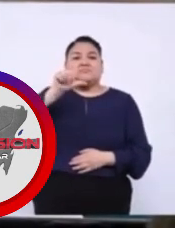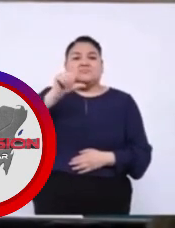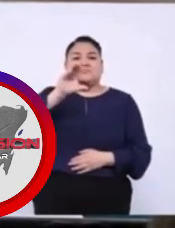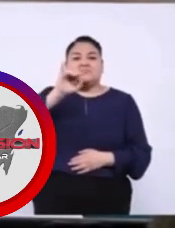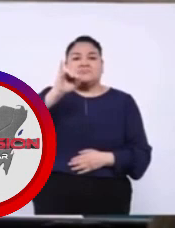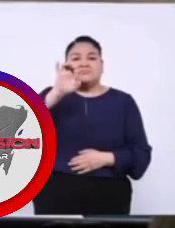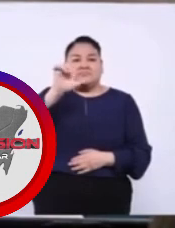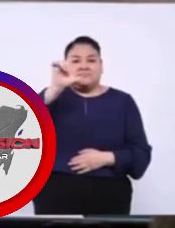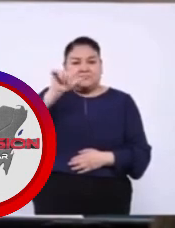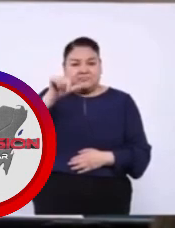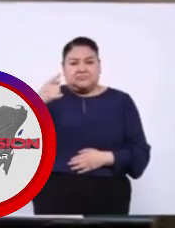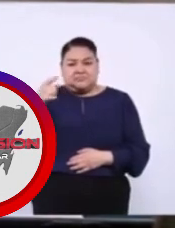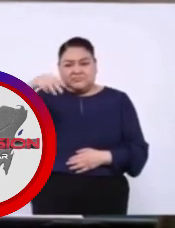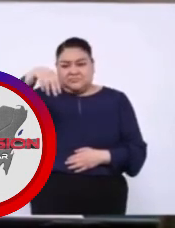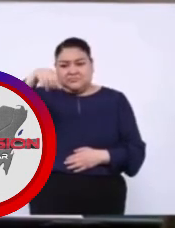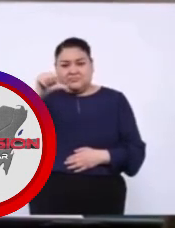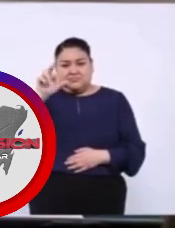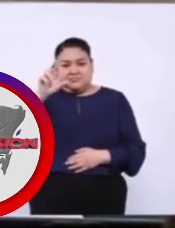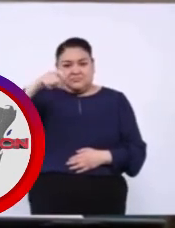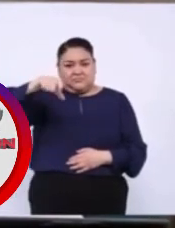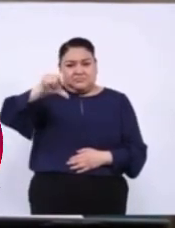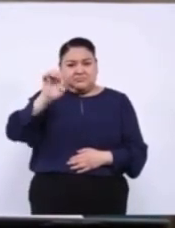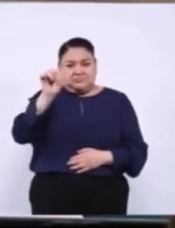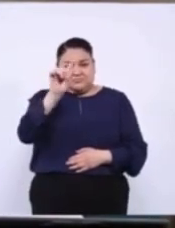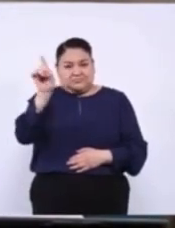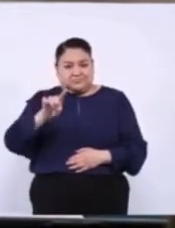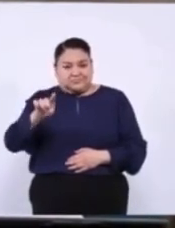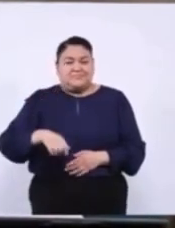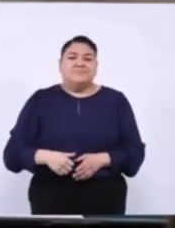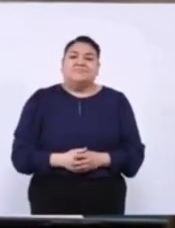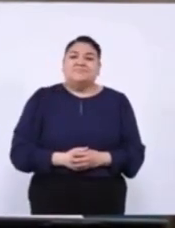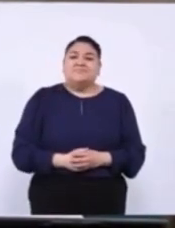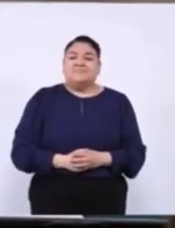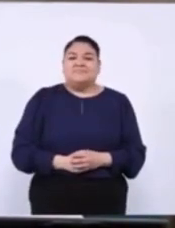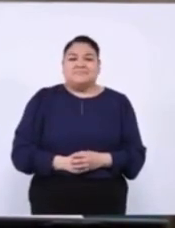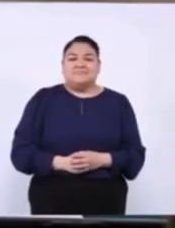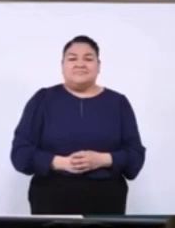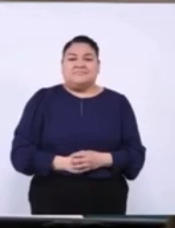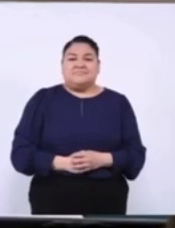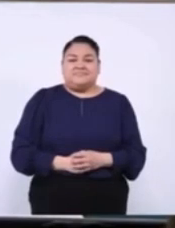2021. Con imágenes de Javier Celis, informó para Notivisión Víctor Salazar.